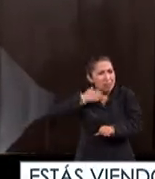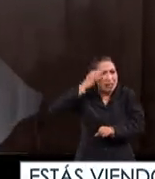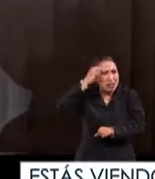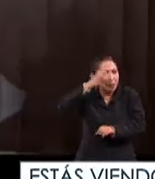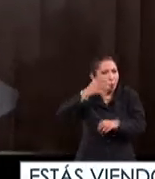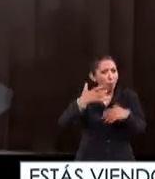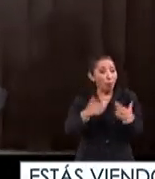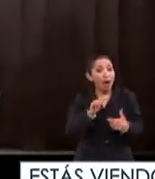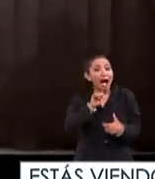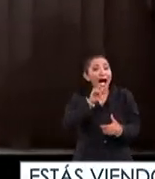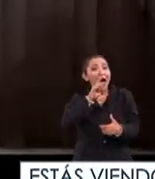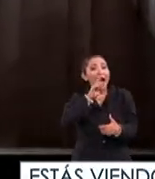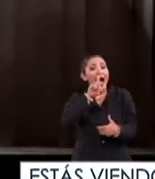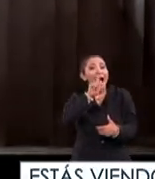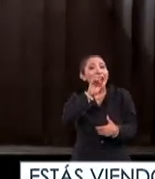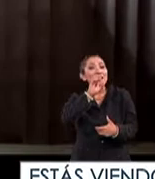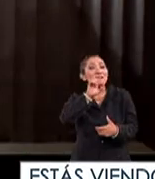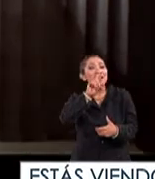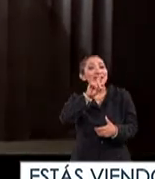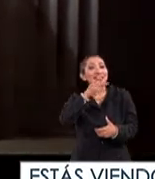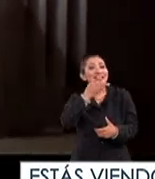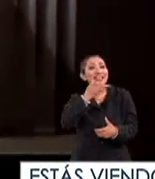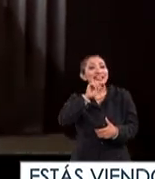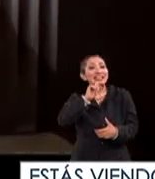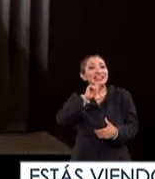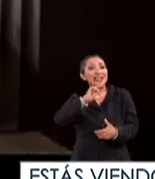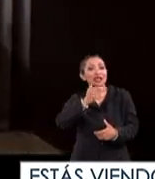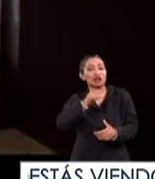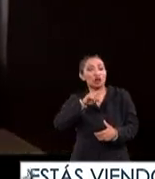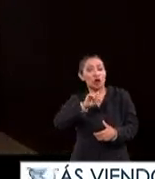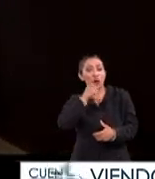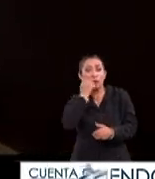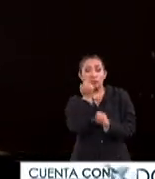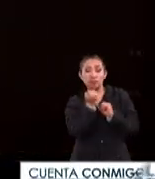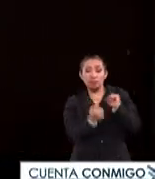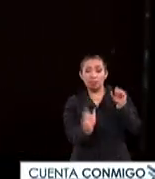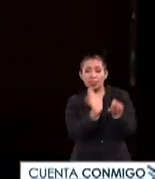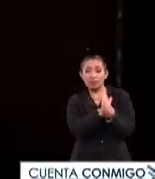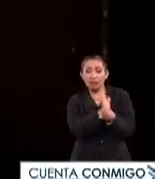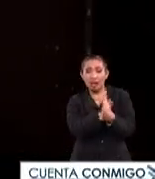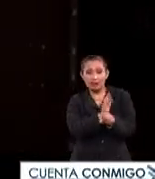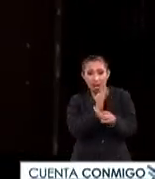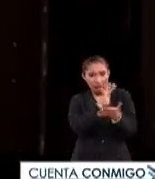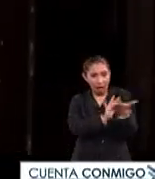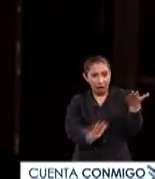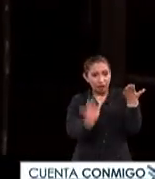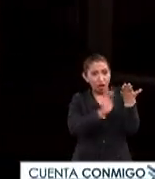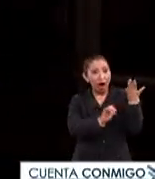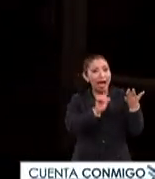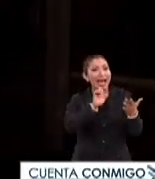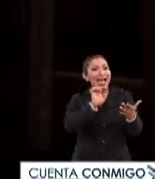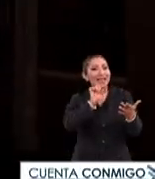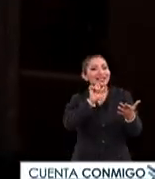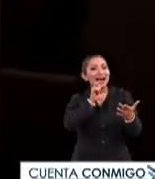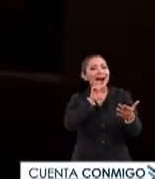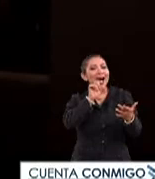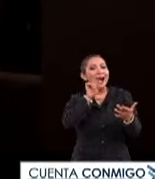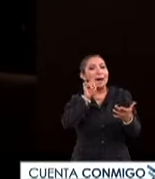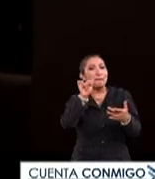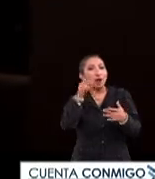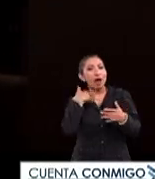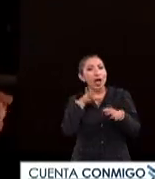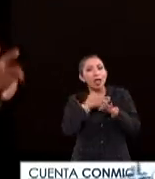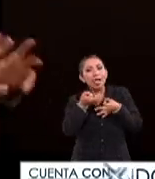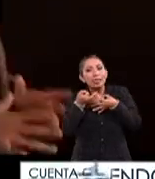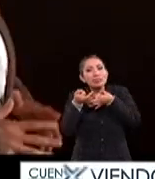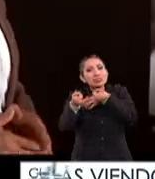crimen. Alfred Hitchcock es sin duda el más grande cineasta inglés. Ávido lector de Charles Dickens y Edgar Allan Poe, desde muy joven cayó bajo